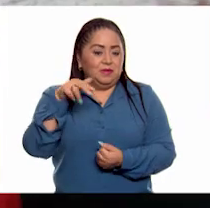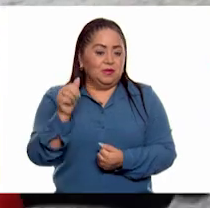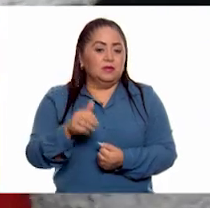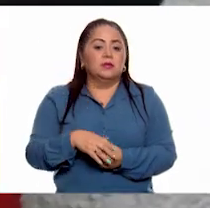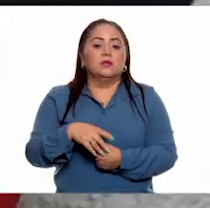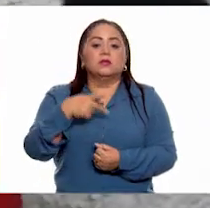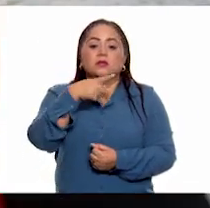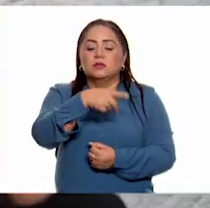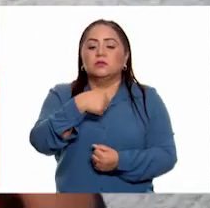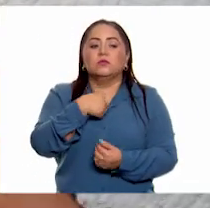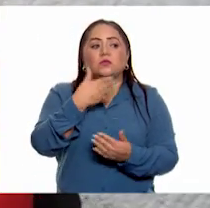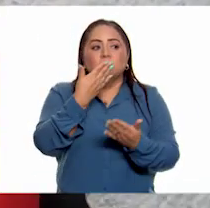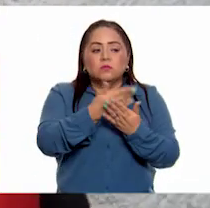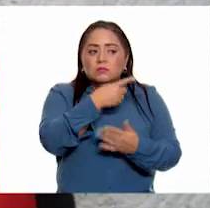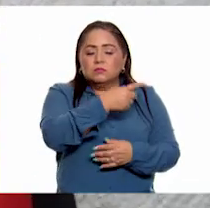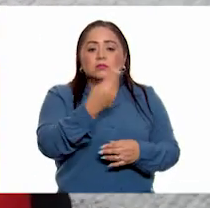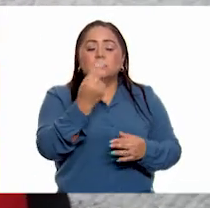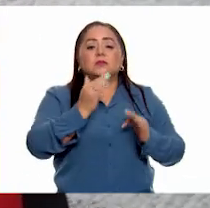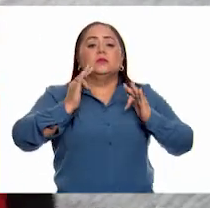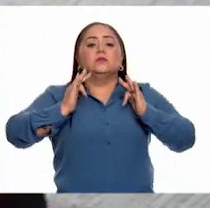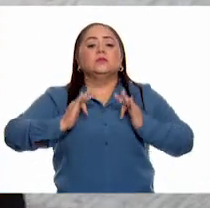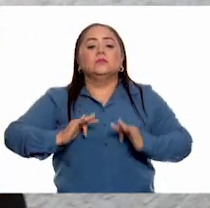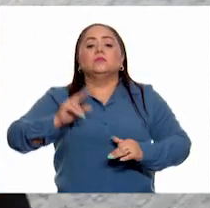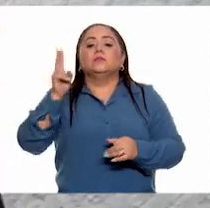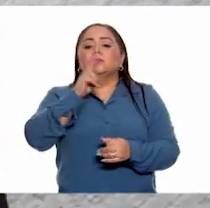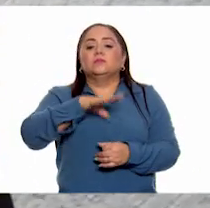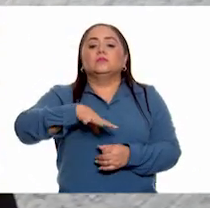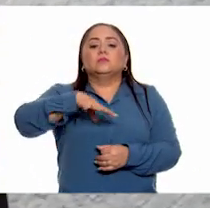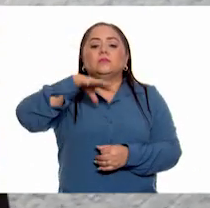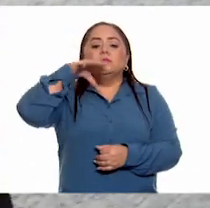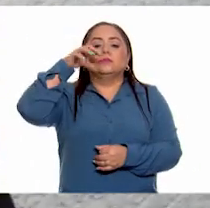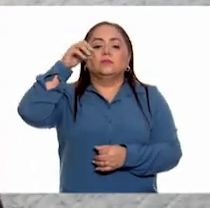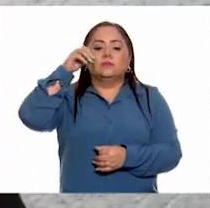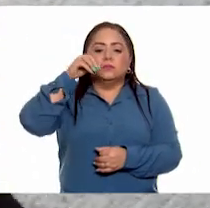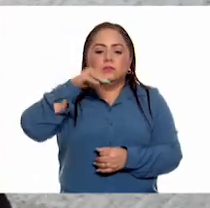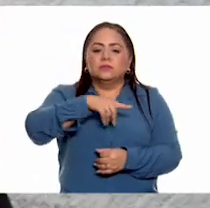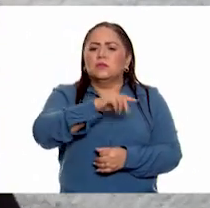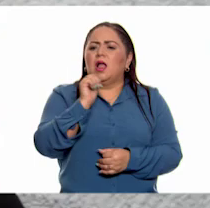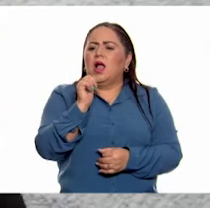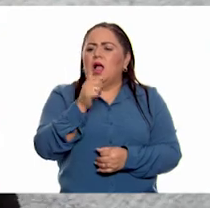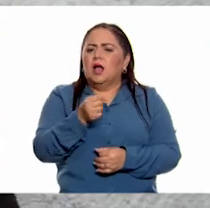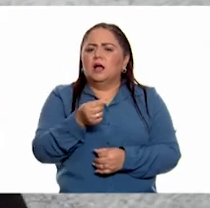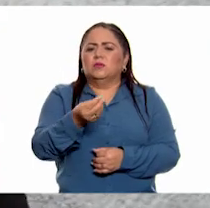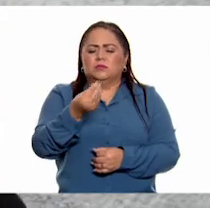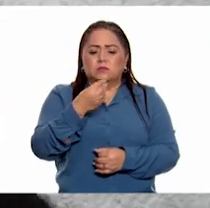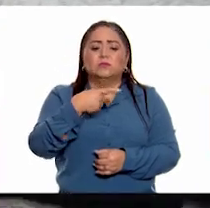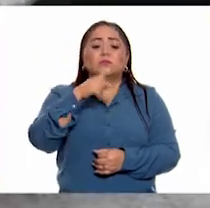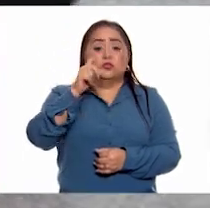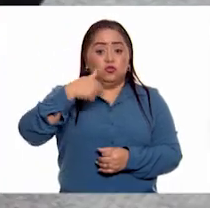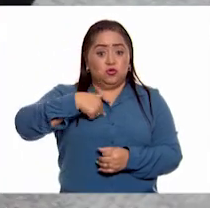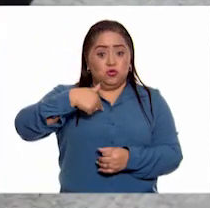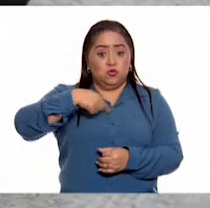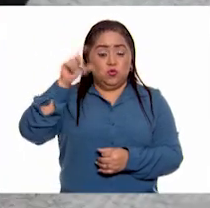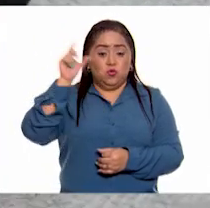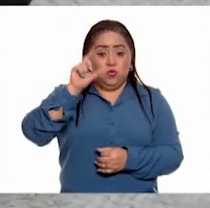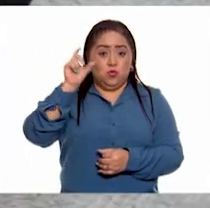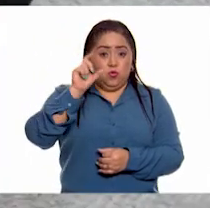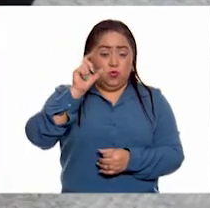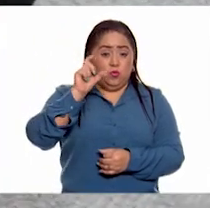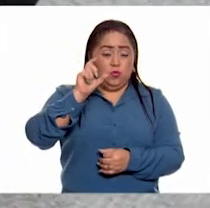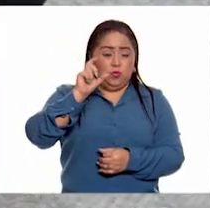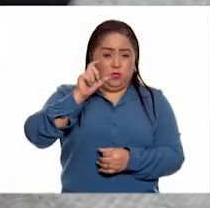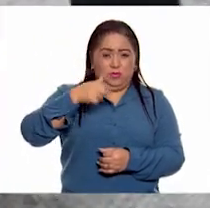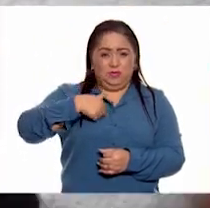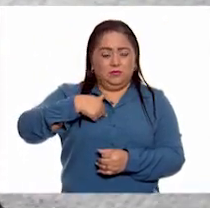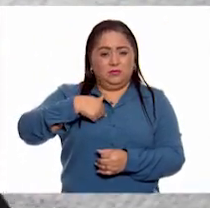Ana, te pido que te tranquilices, todos se temen a algo. Yo, cuando cae,